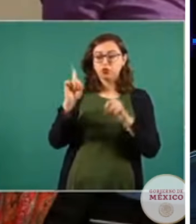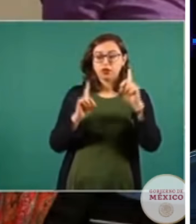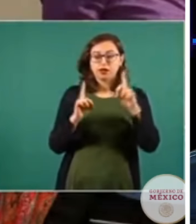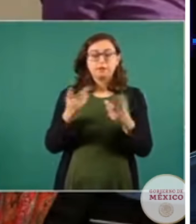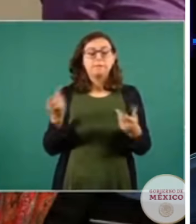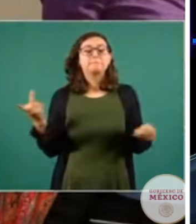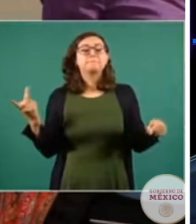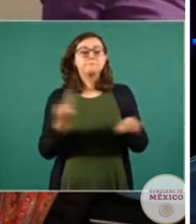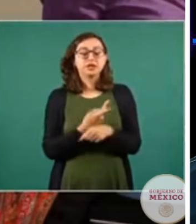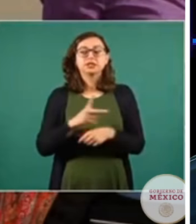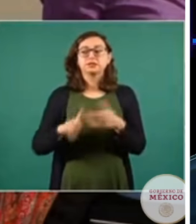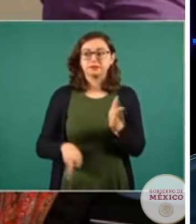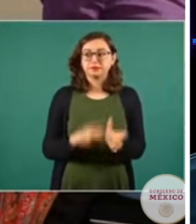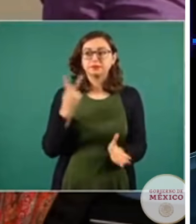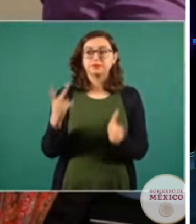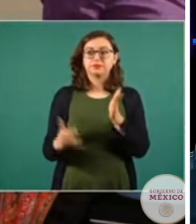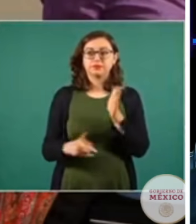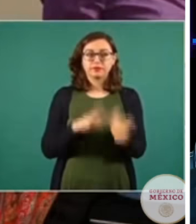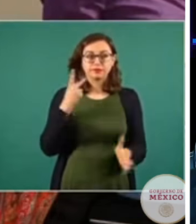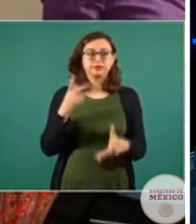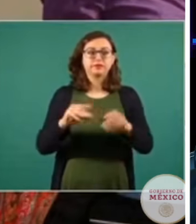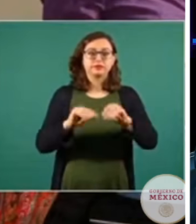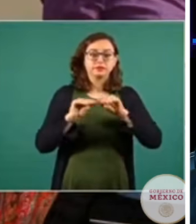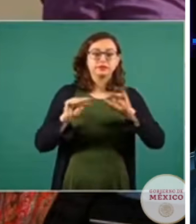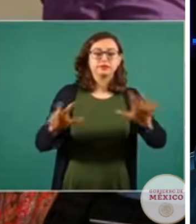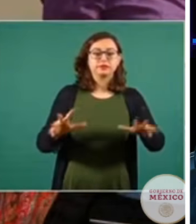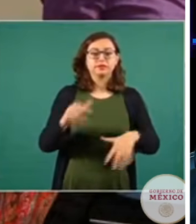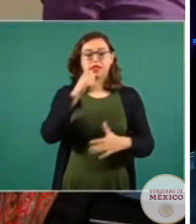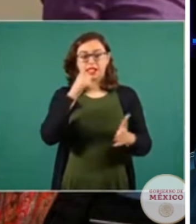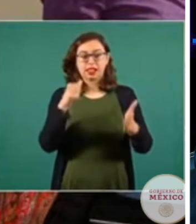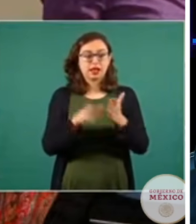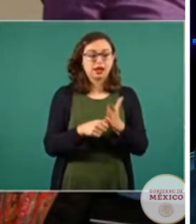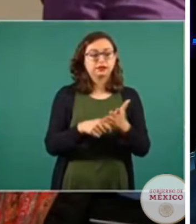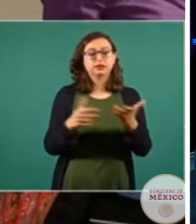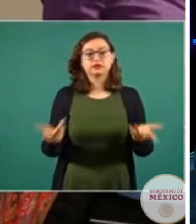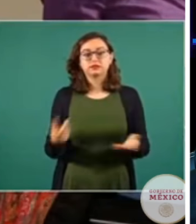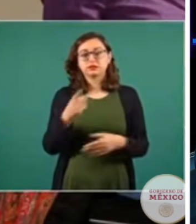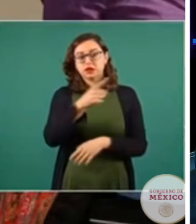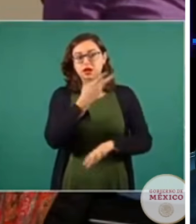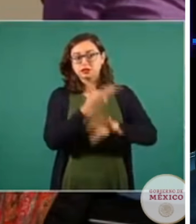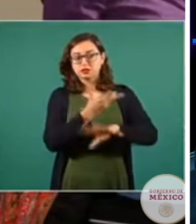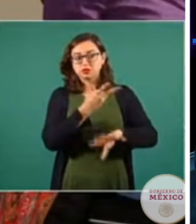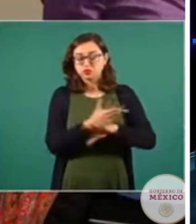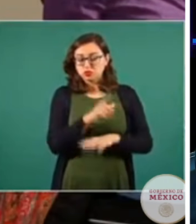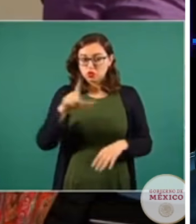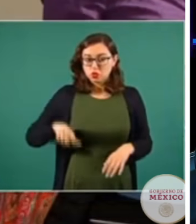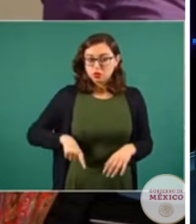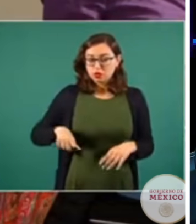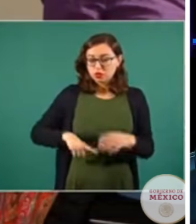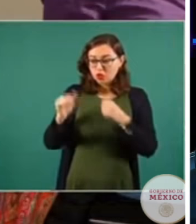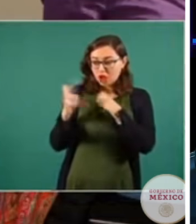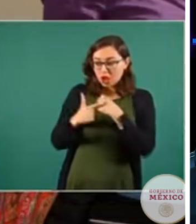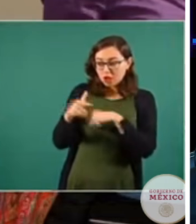Amigos y amigas, vamos a ir a la conferencia porque hoy el presidente López Obrador hace anuncios muy importantes para muchas